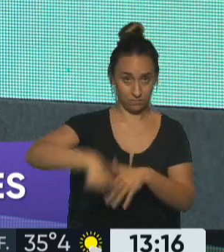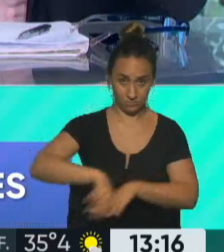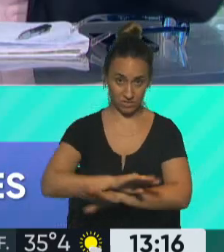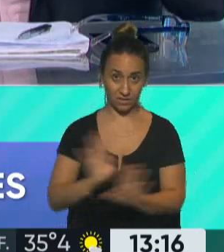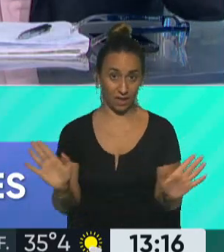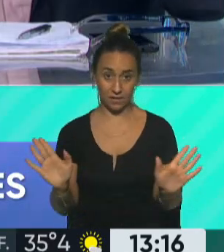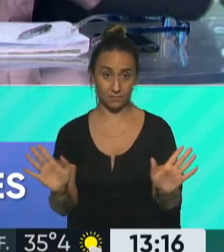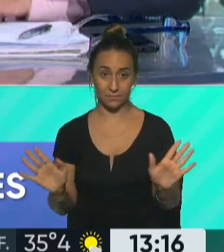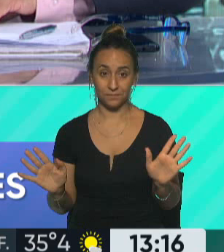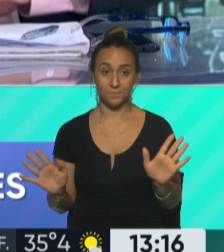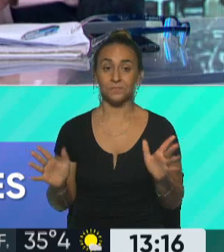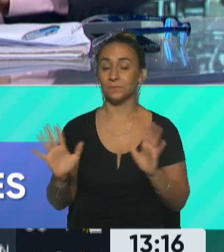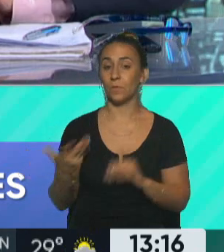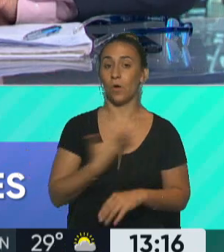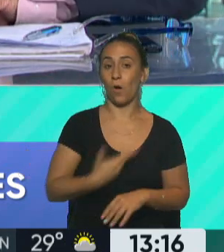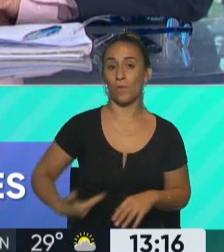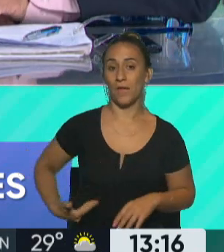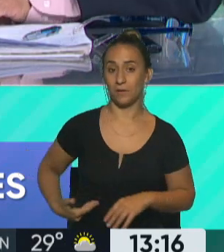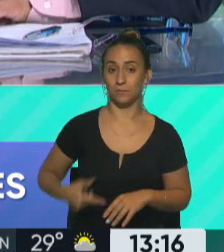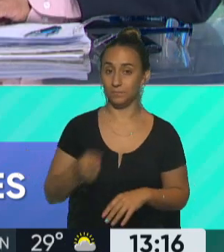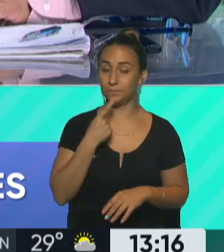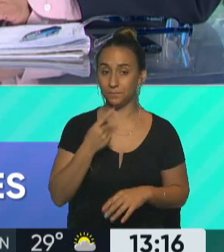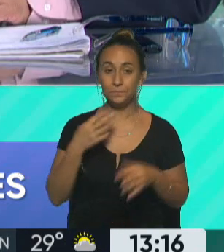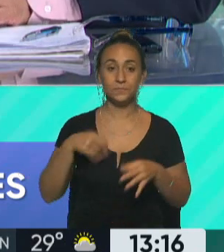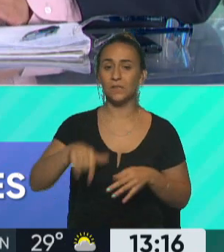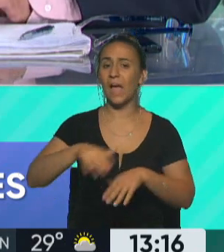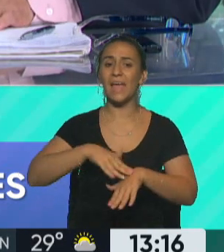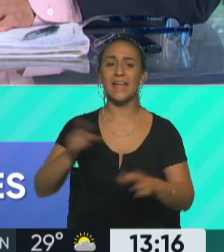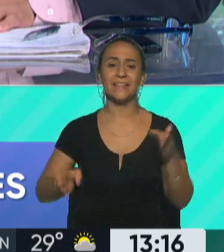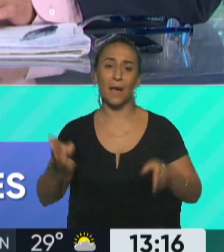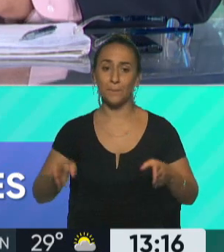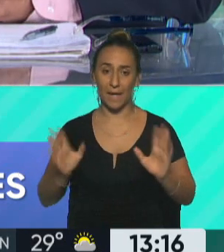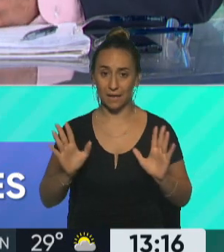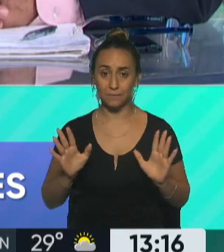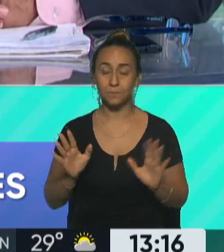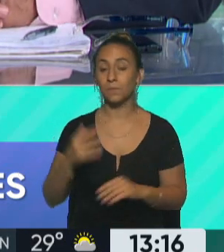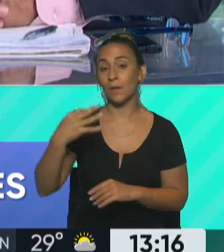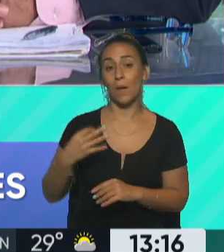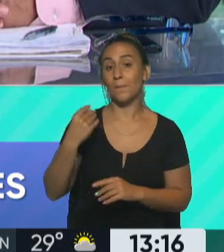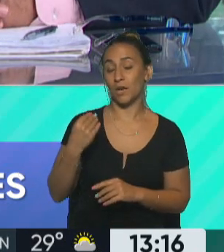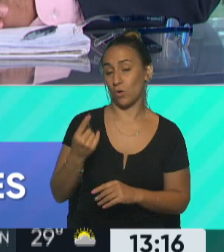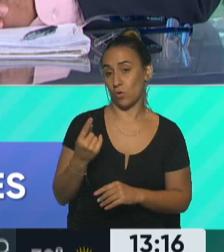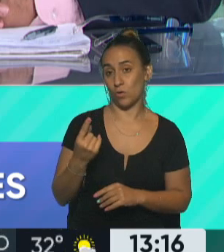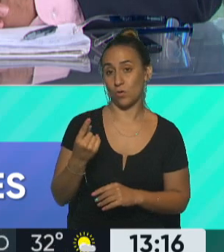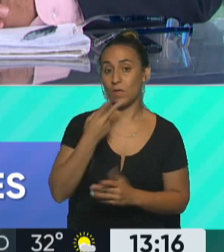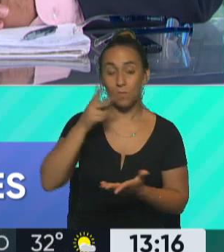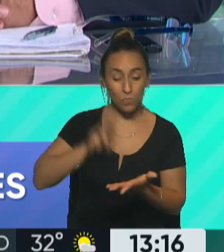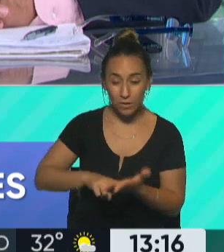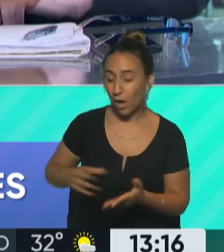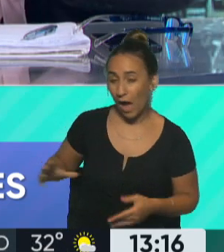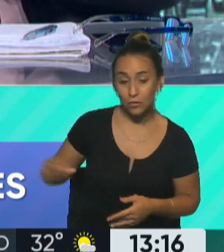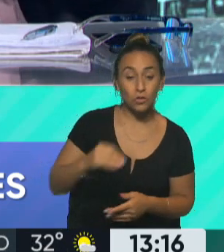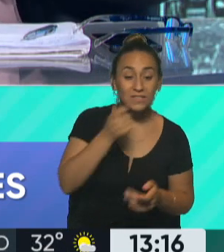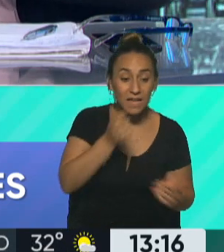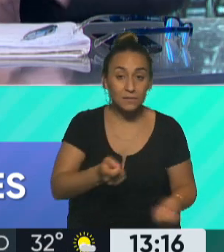existir por lo menos como dice el gobierno por ahora es es una etapa Es una transición pero le aplican retenciones a todo el complejo exportador